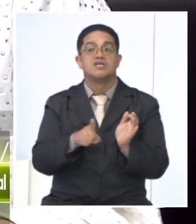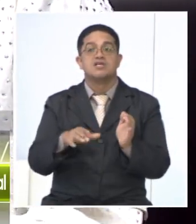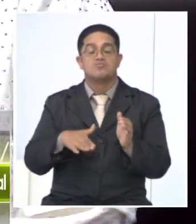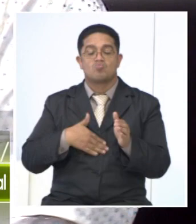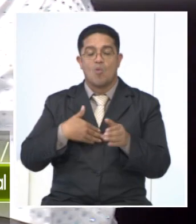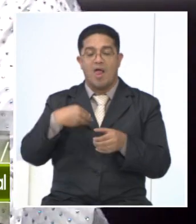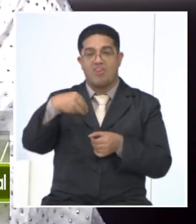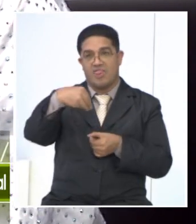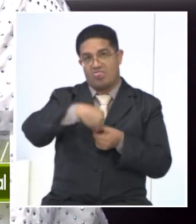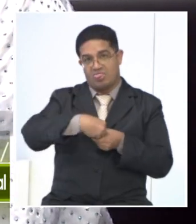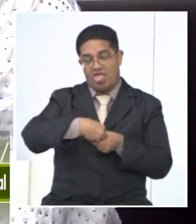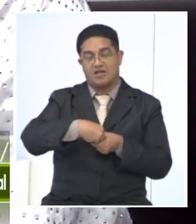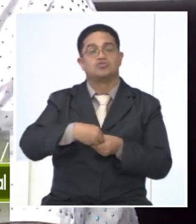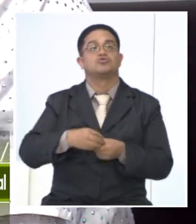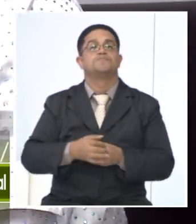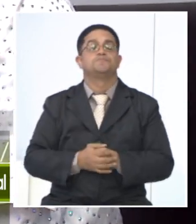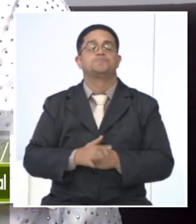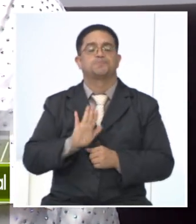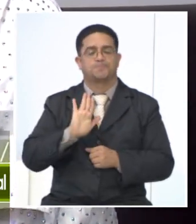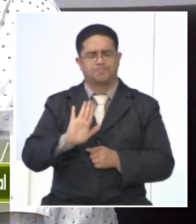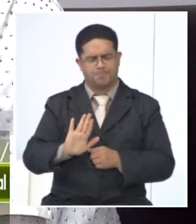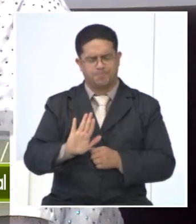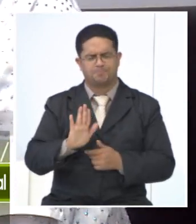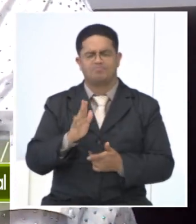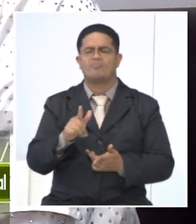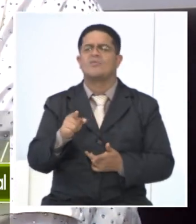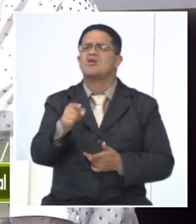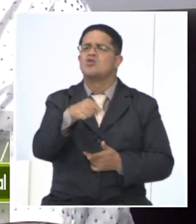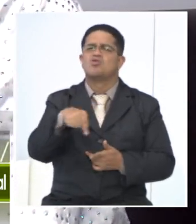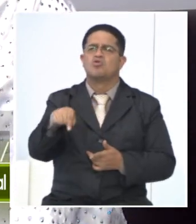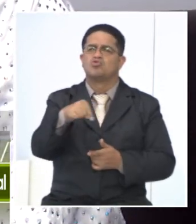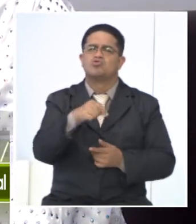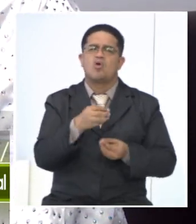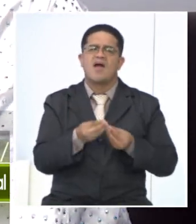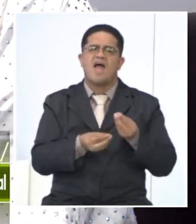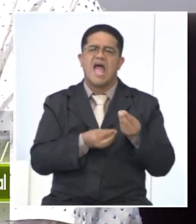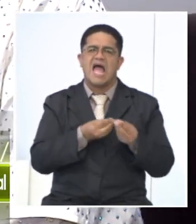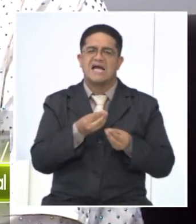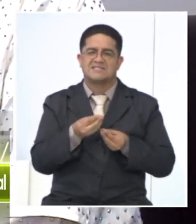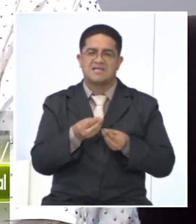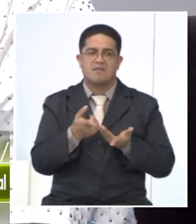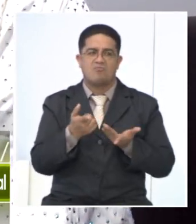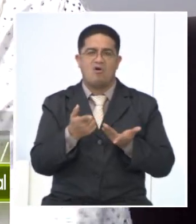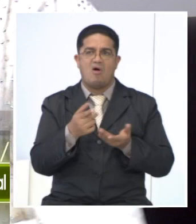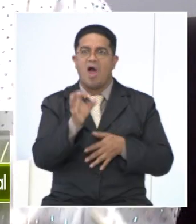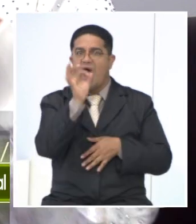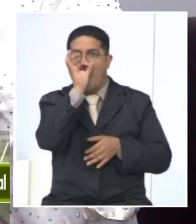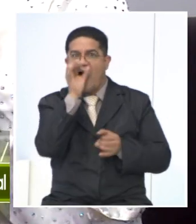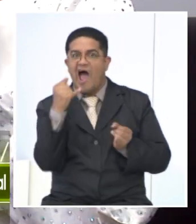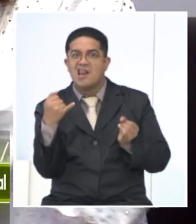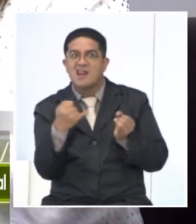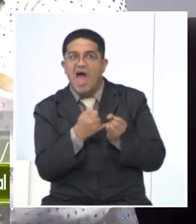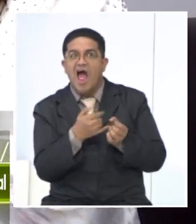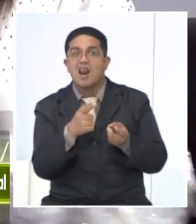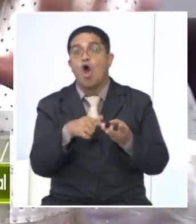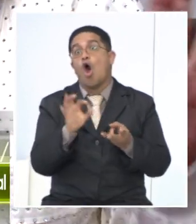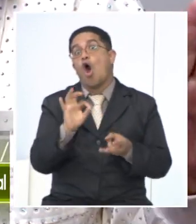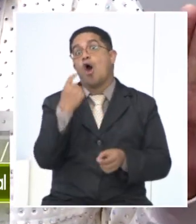el pene entra. Ahora, ¿qué hacemos con la entrada anal y con la entrada bucal? Para